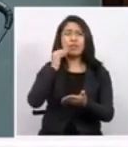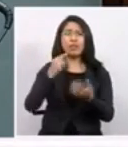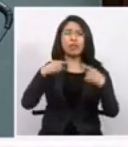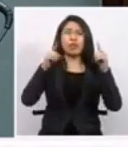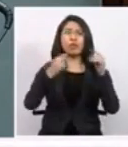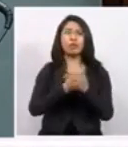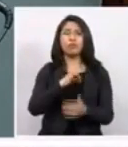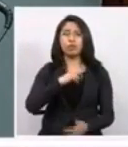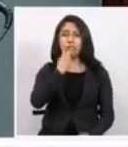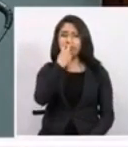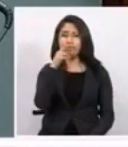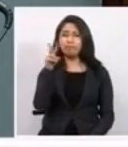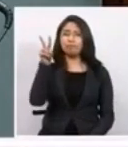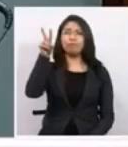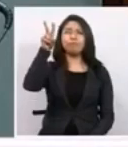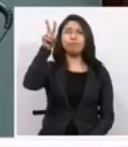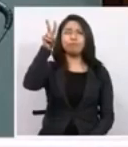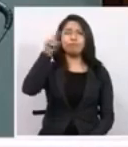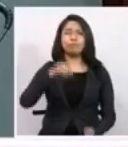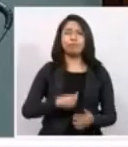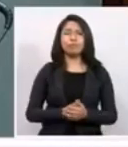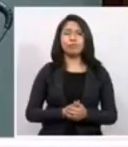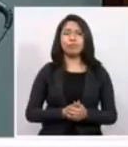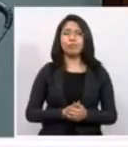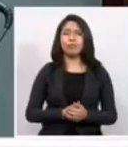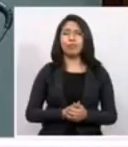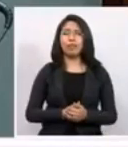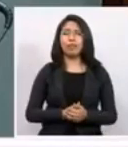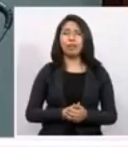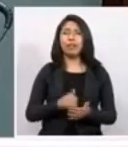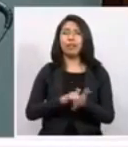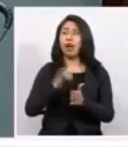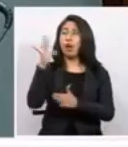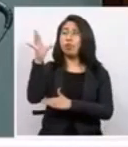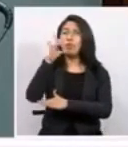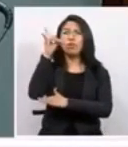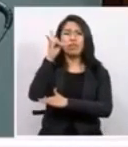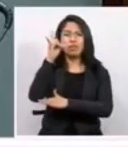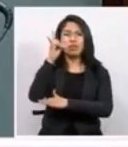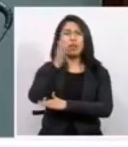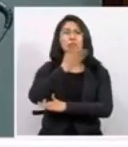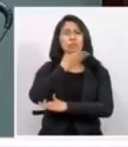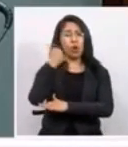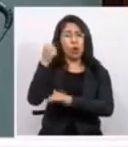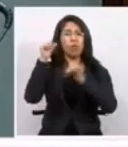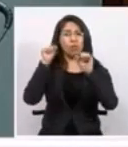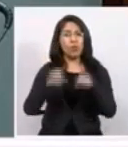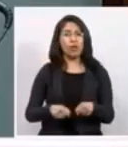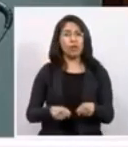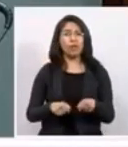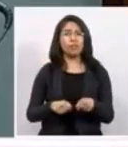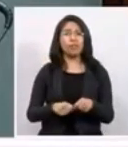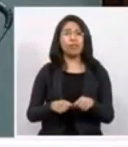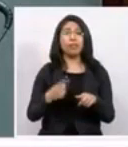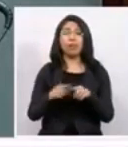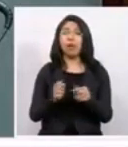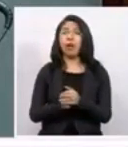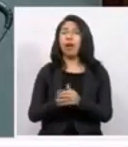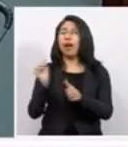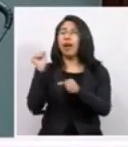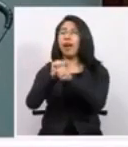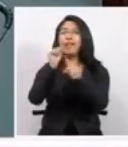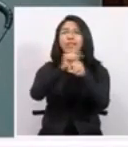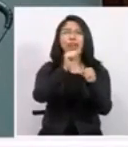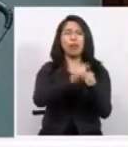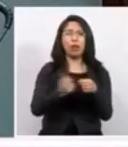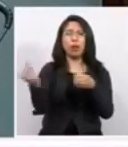mis ojos y veo que una Bolivia mejor es posible, con la participación y el trabajo